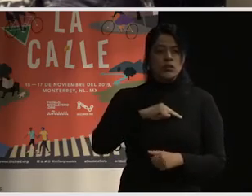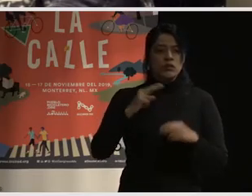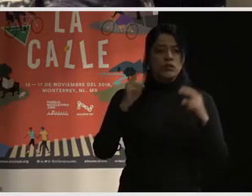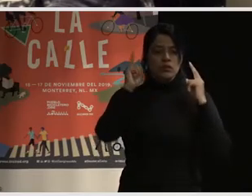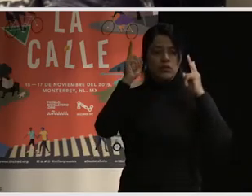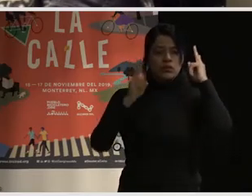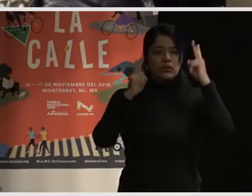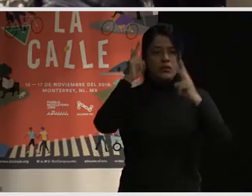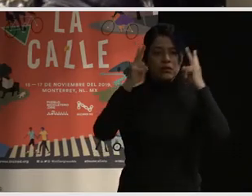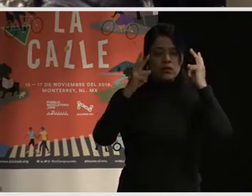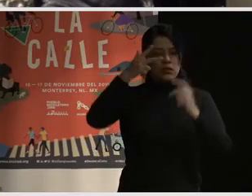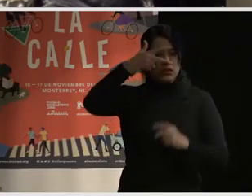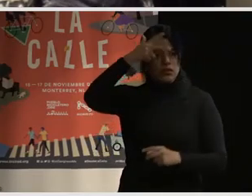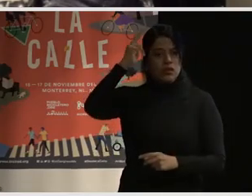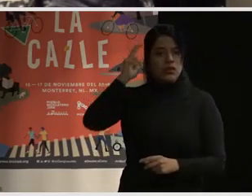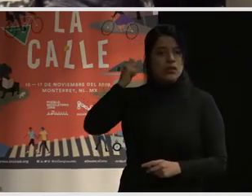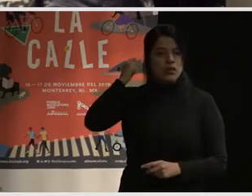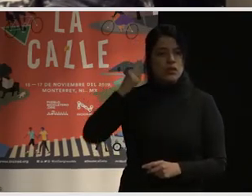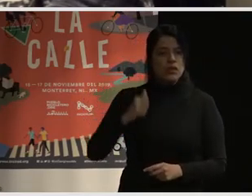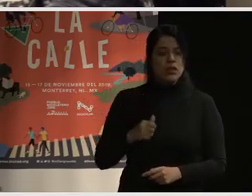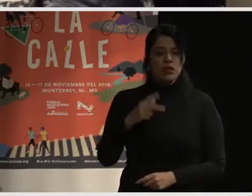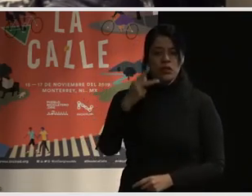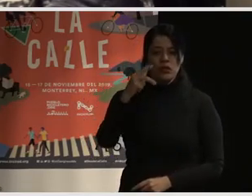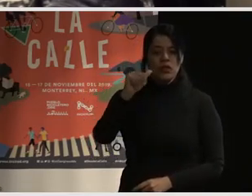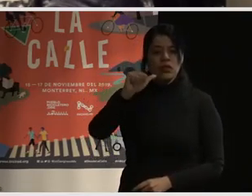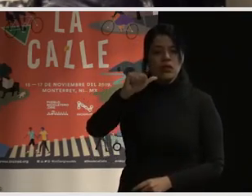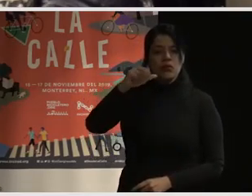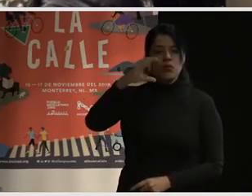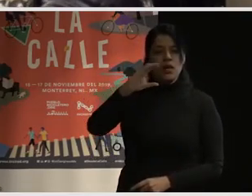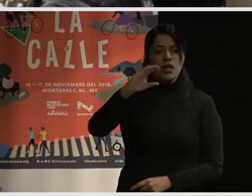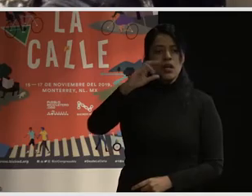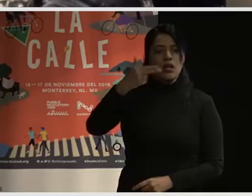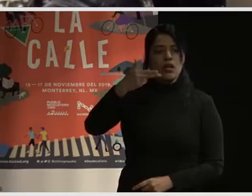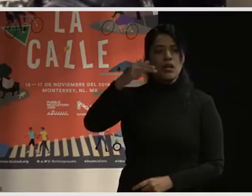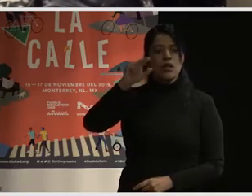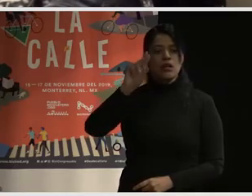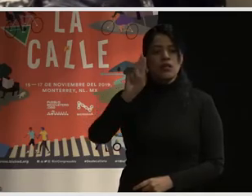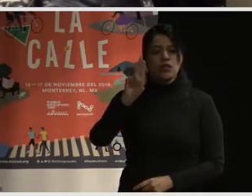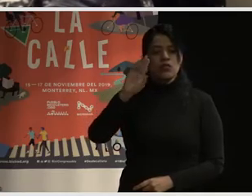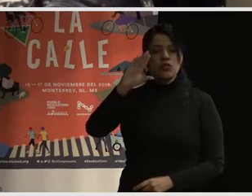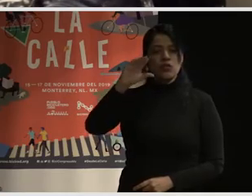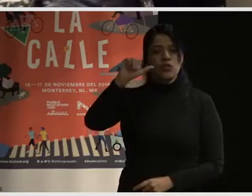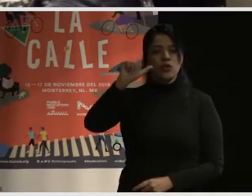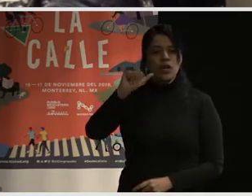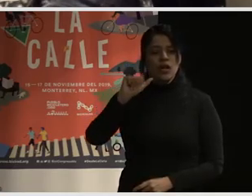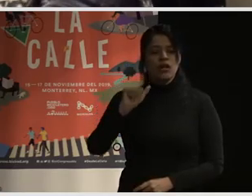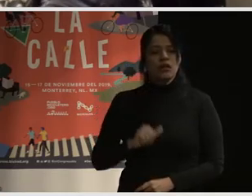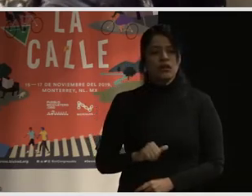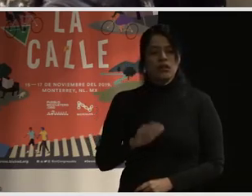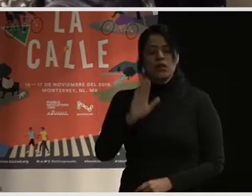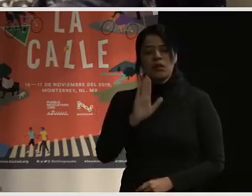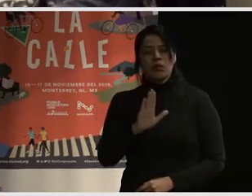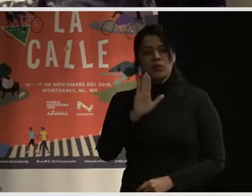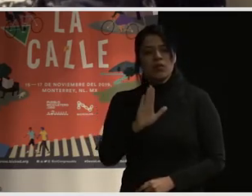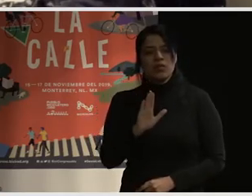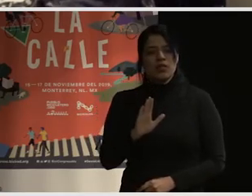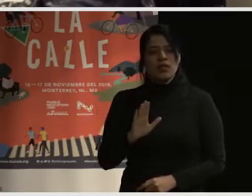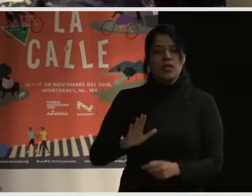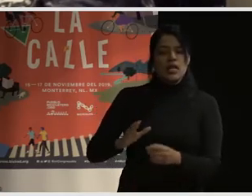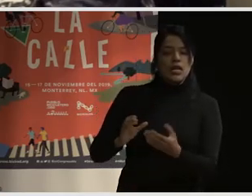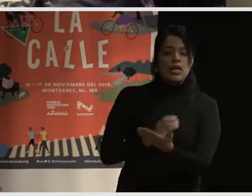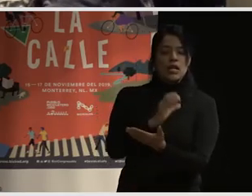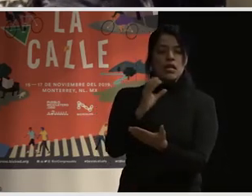estado de hidalgo específicamente de pachuca donde pareciera que pues ya la el área